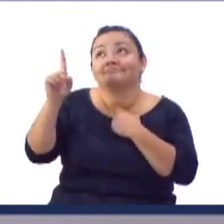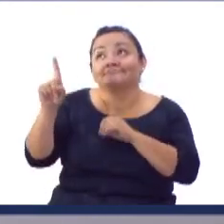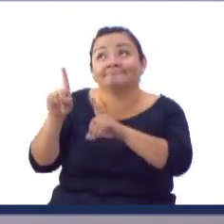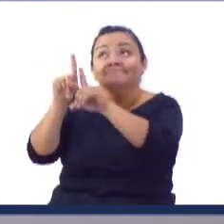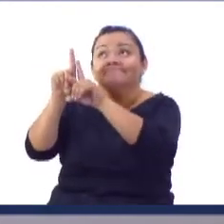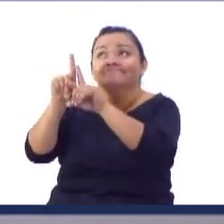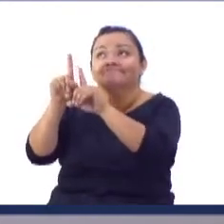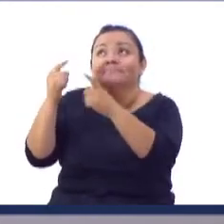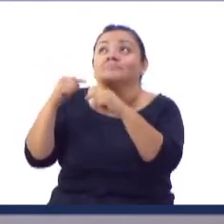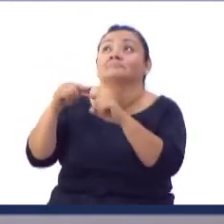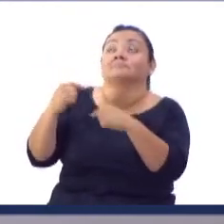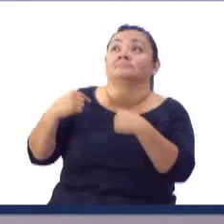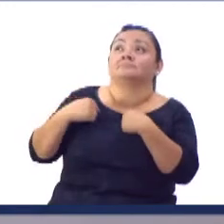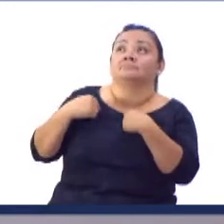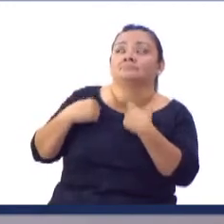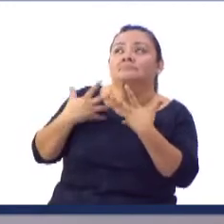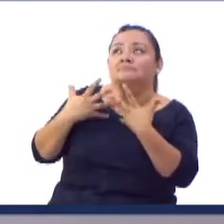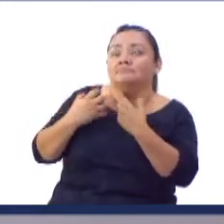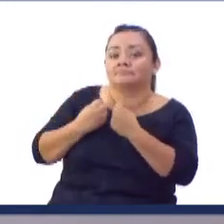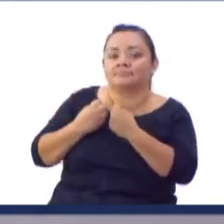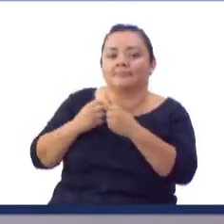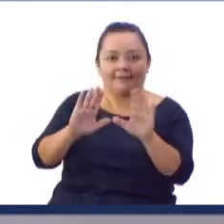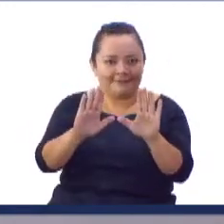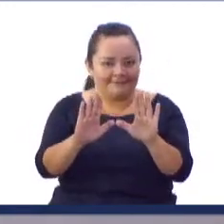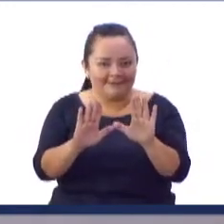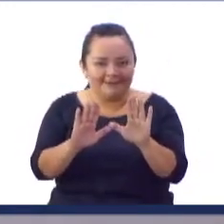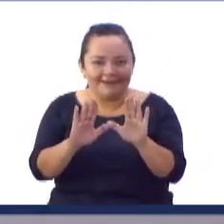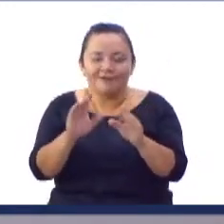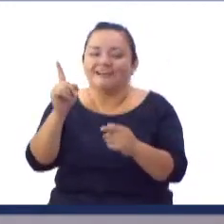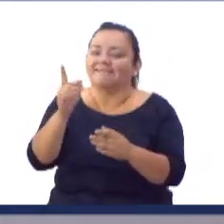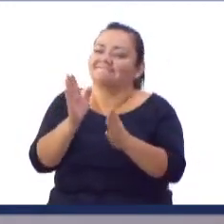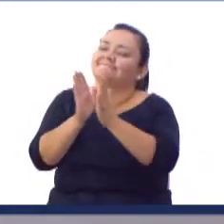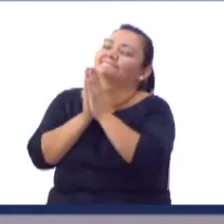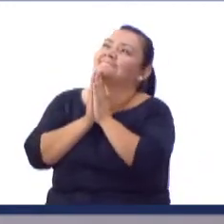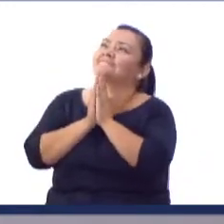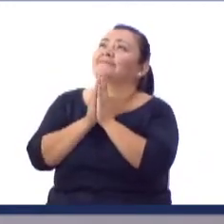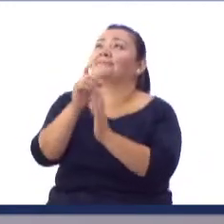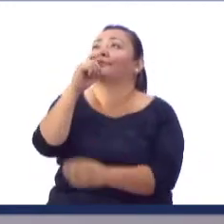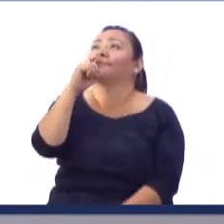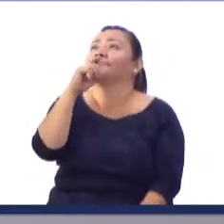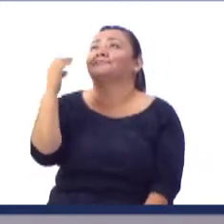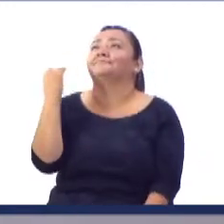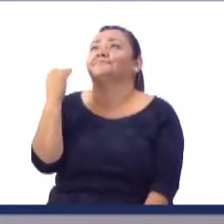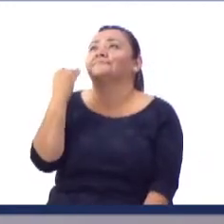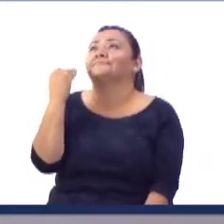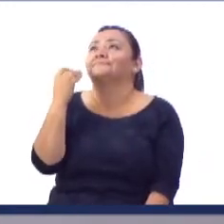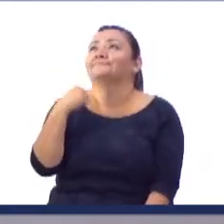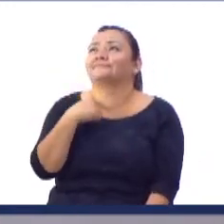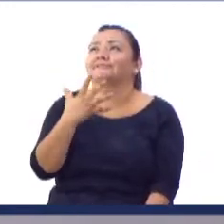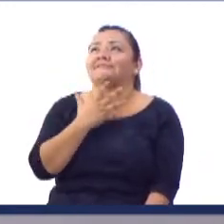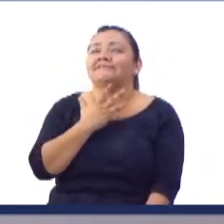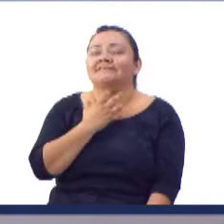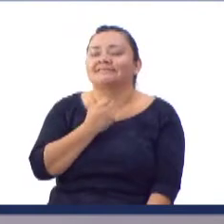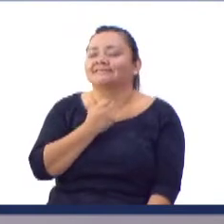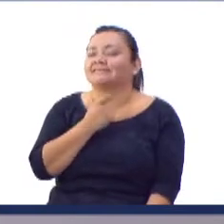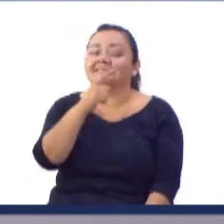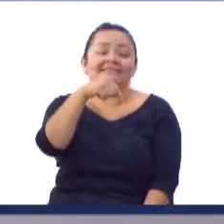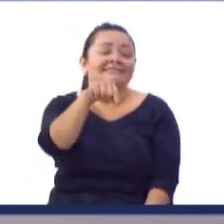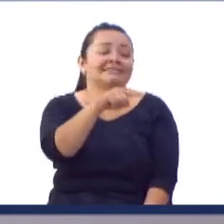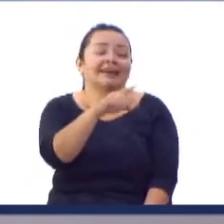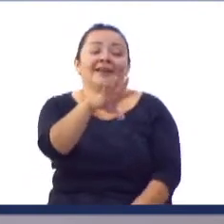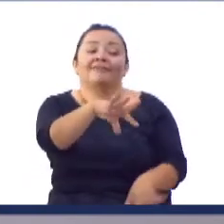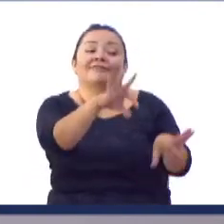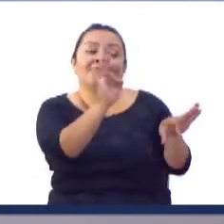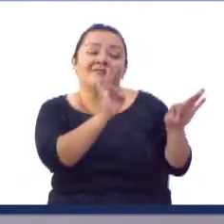leer pero yo quiero lele encareció papá por favor yo quiero que a los